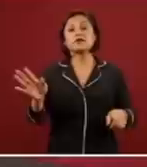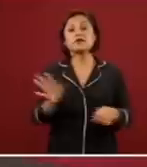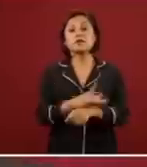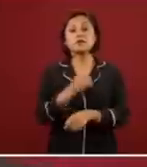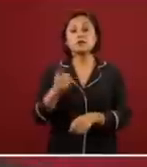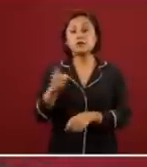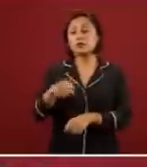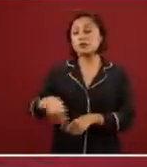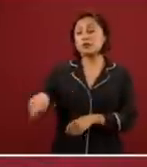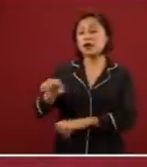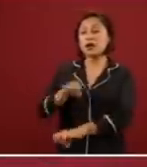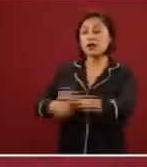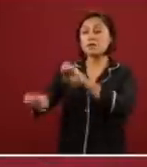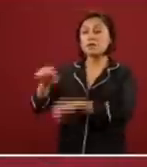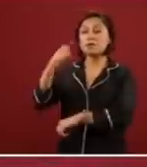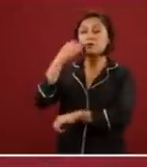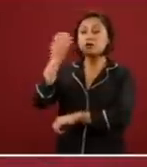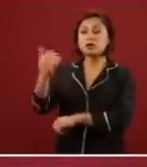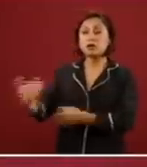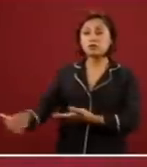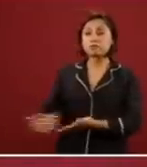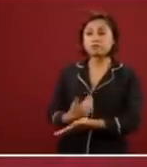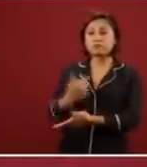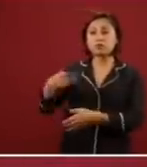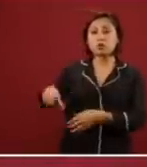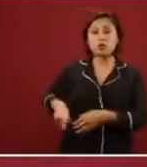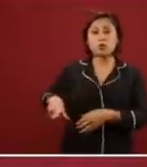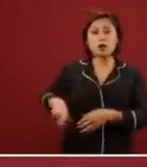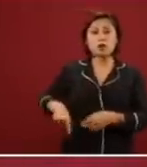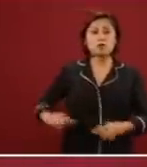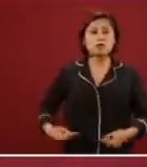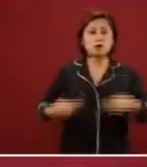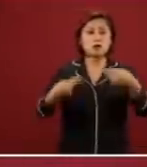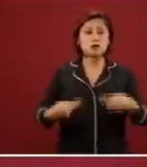negocios en el gobierno, porque ya eso se terminó.